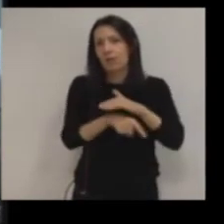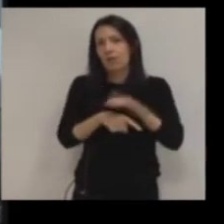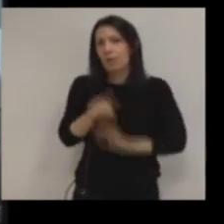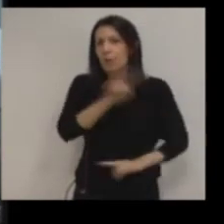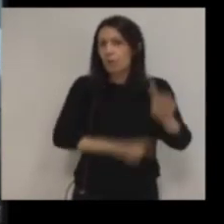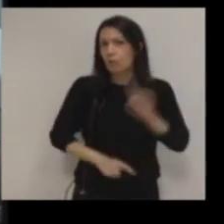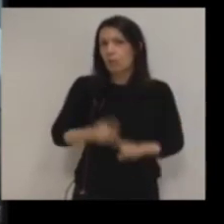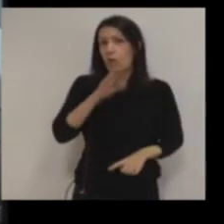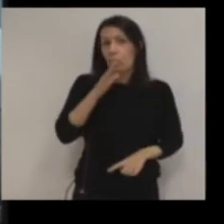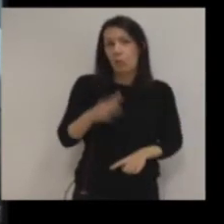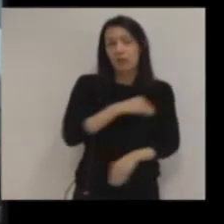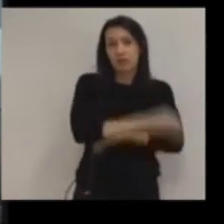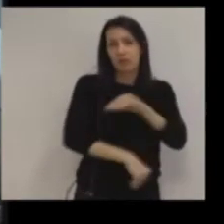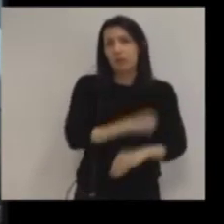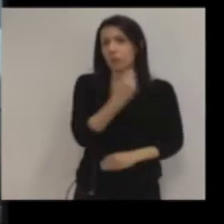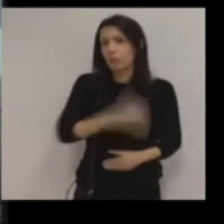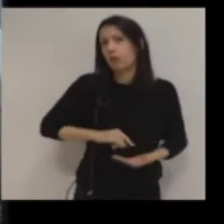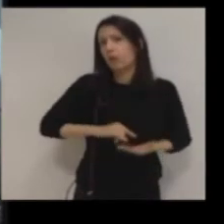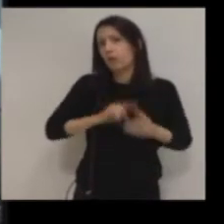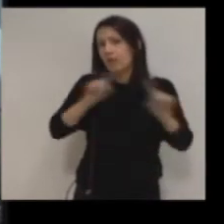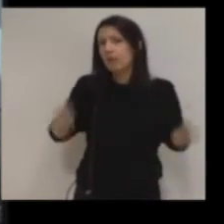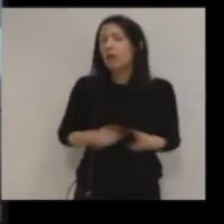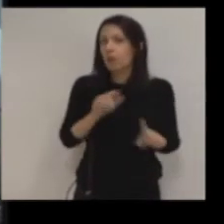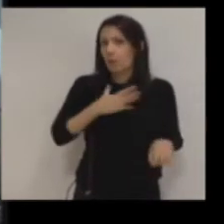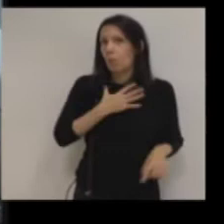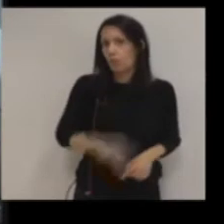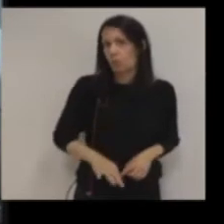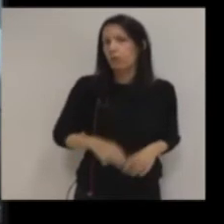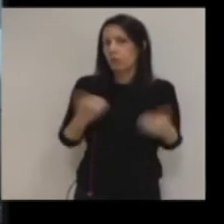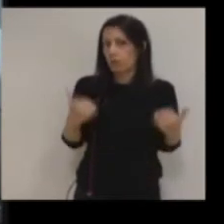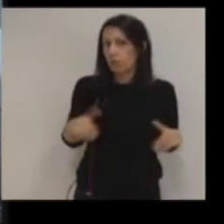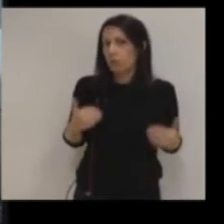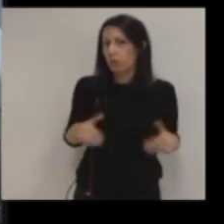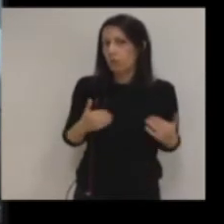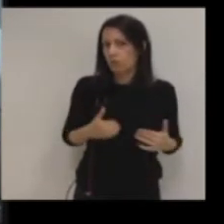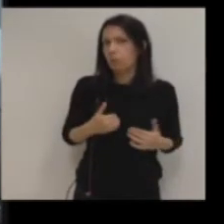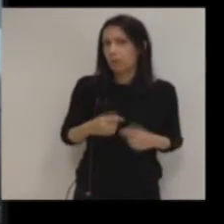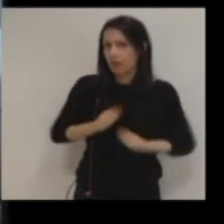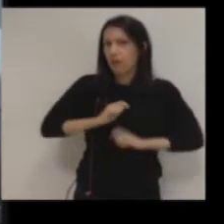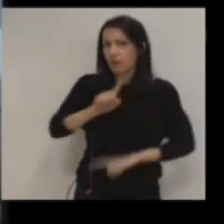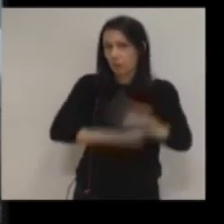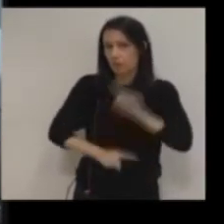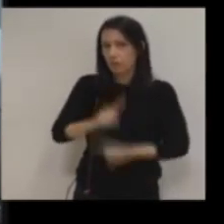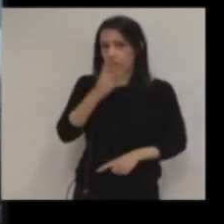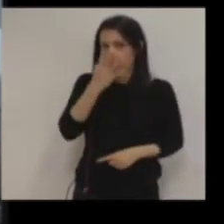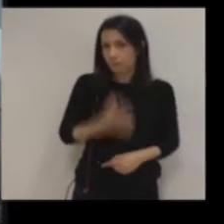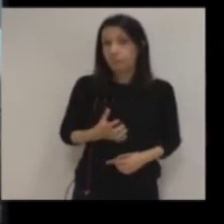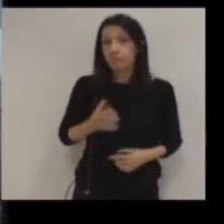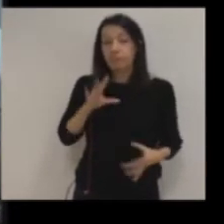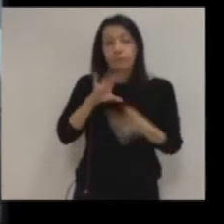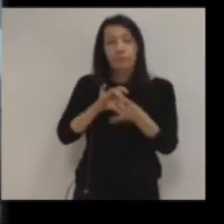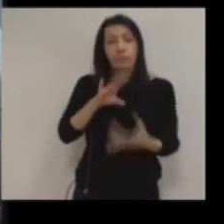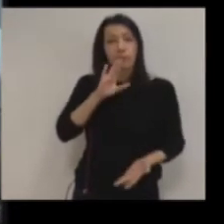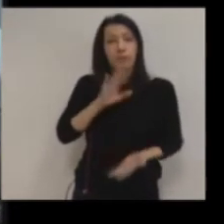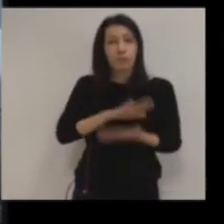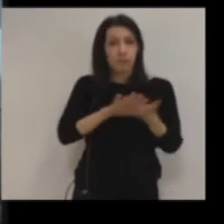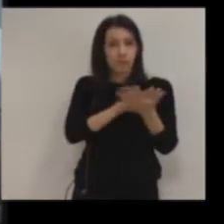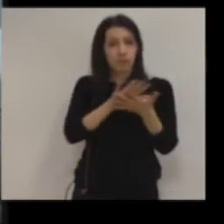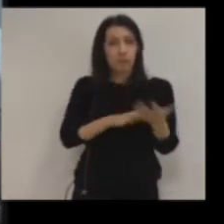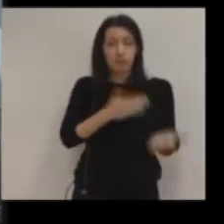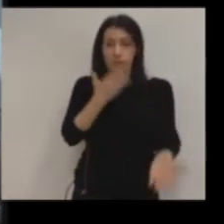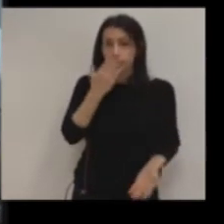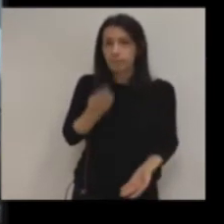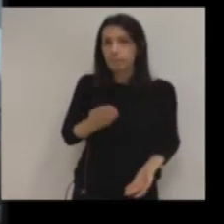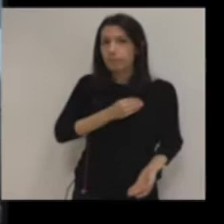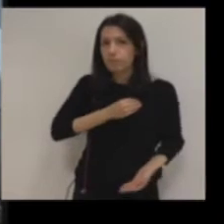de una mala praxis informática, pues te puede costar un jaleo. Con respecto a lo que decíais, yo mucho me temo que